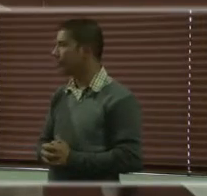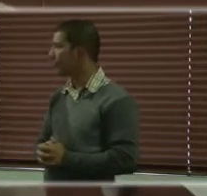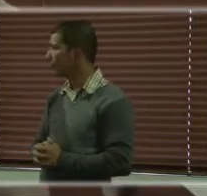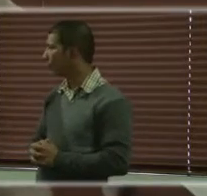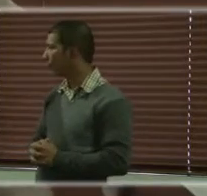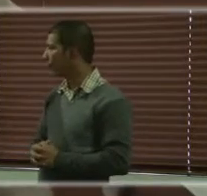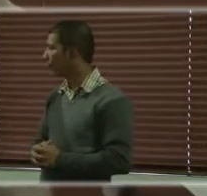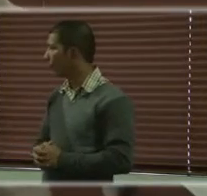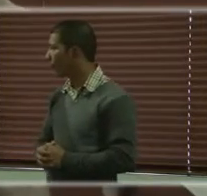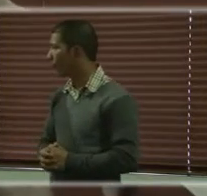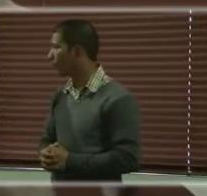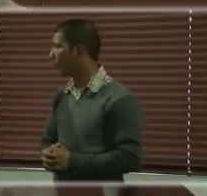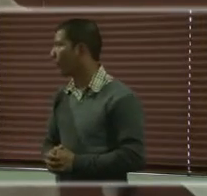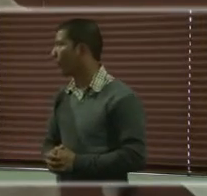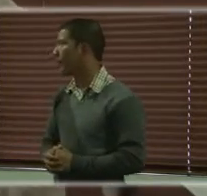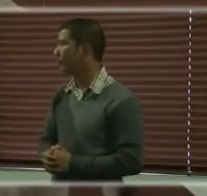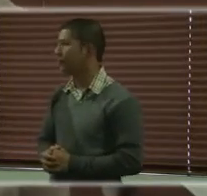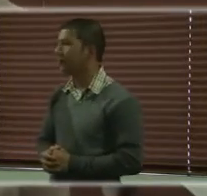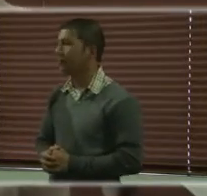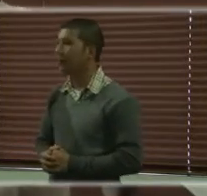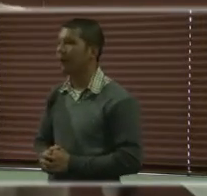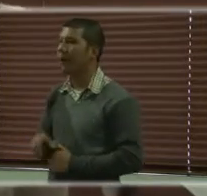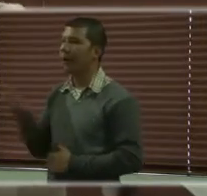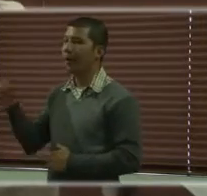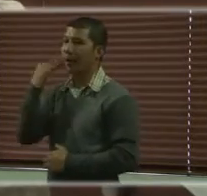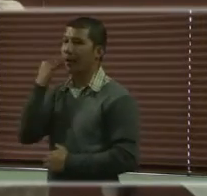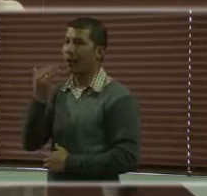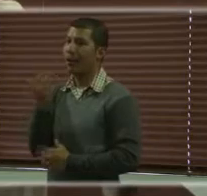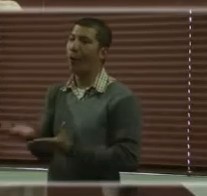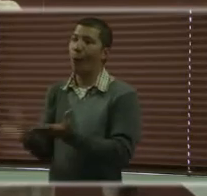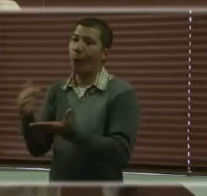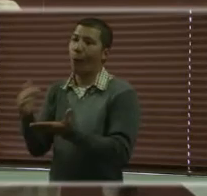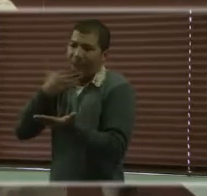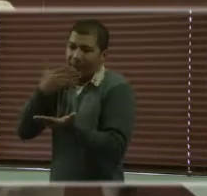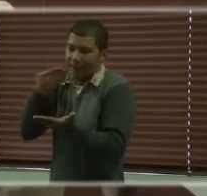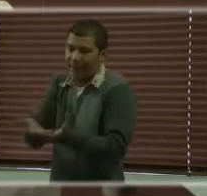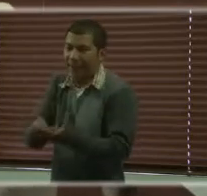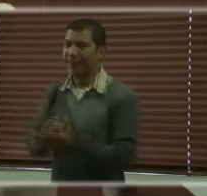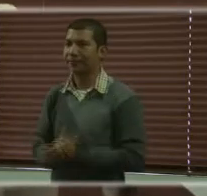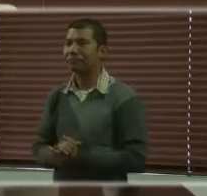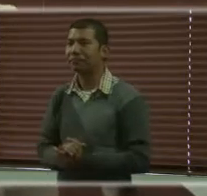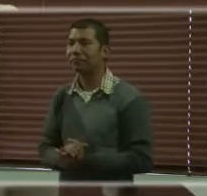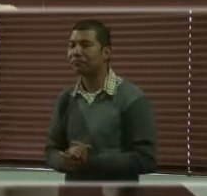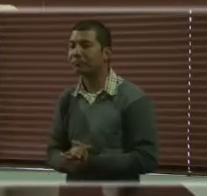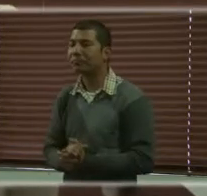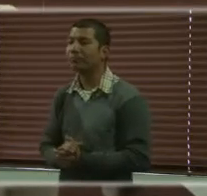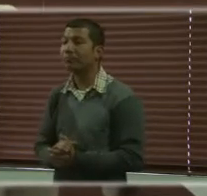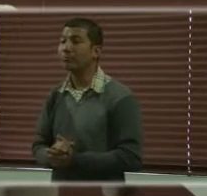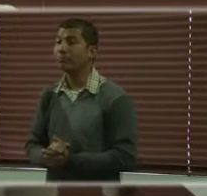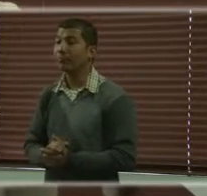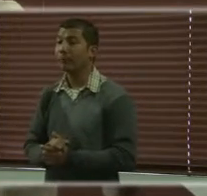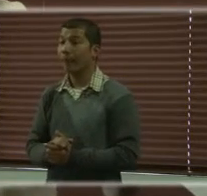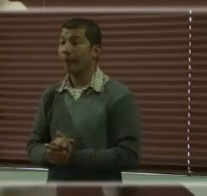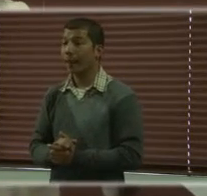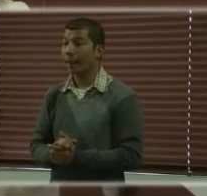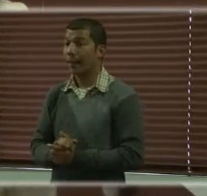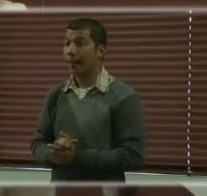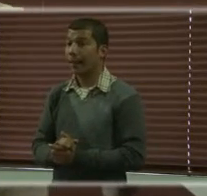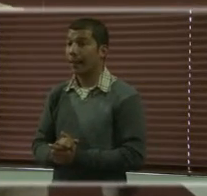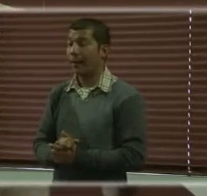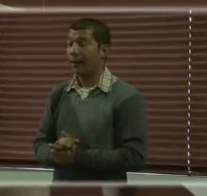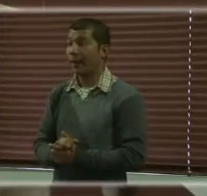entonces adelante Bueno gracias otra vez Andrea como la jornada que nos toca todavía